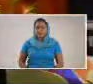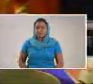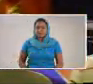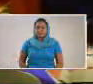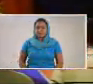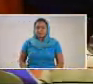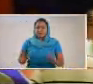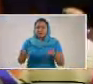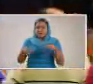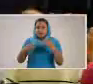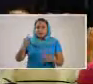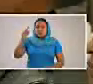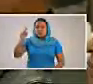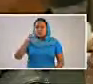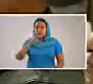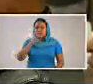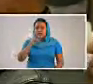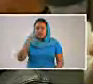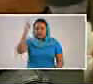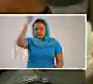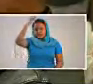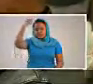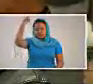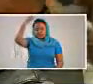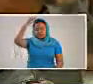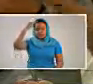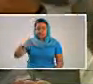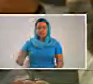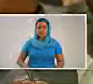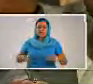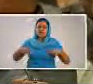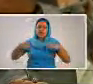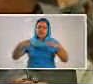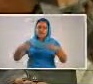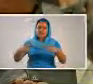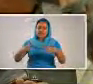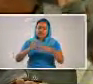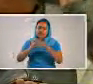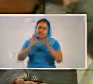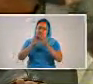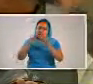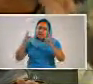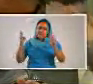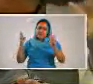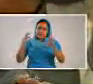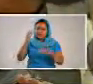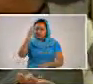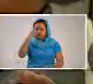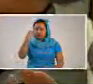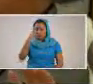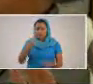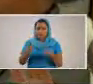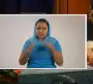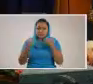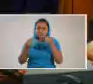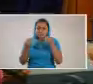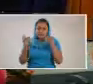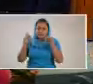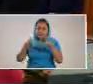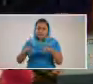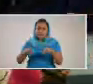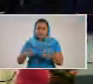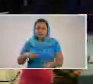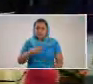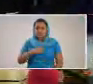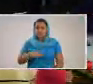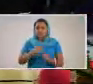Tal como tú hablaste en las profecías, que habrías de abrir los ojos de muchas personas,